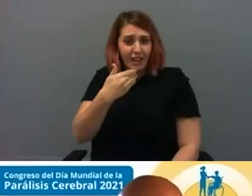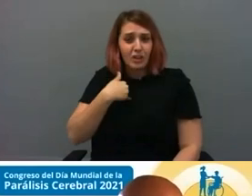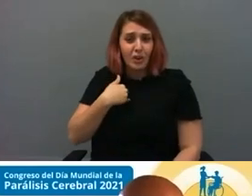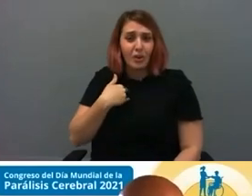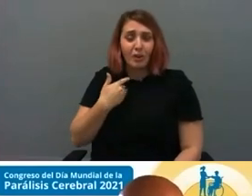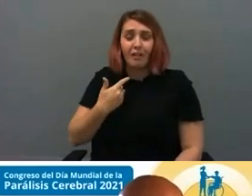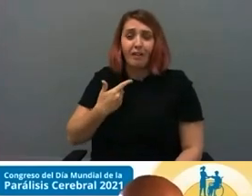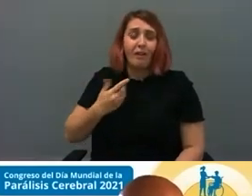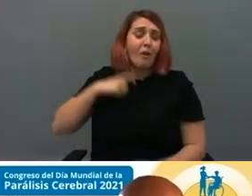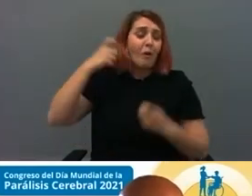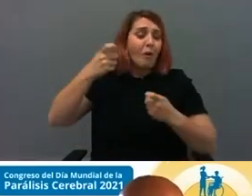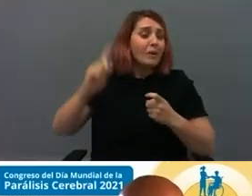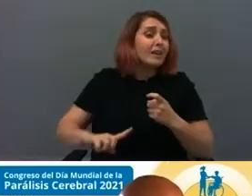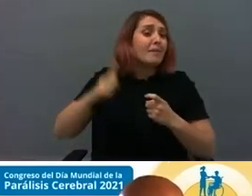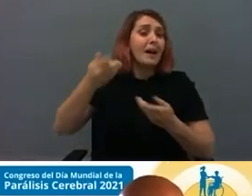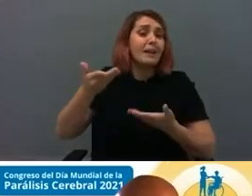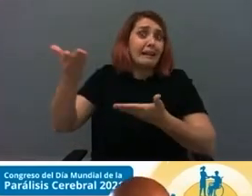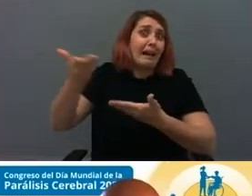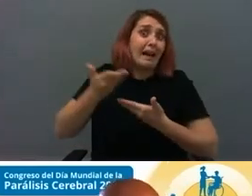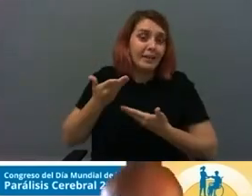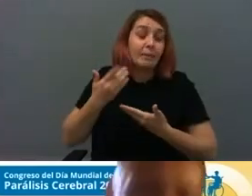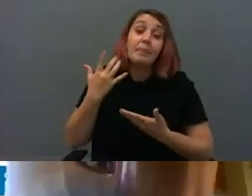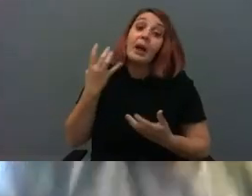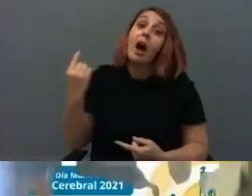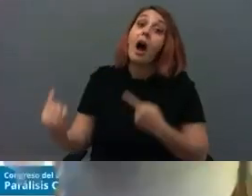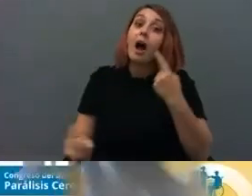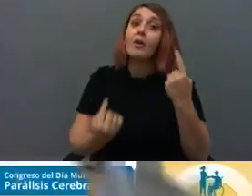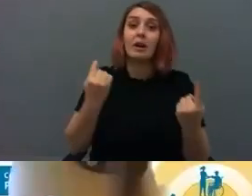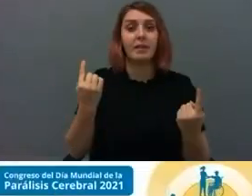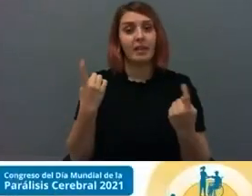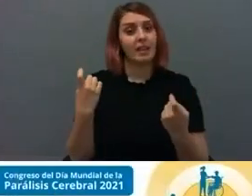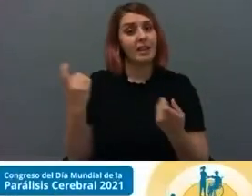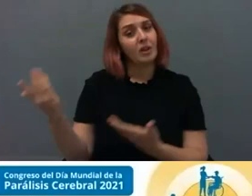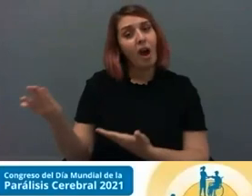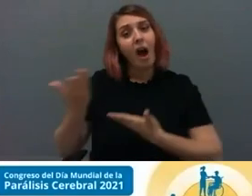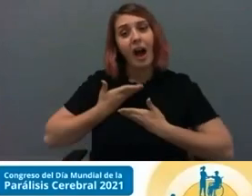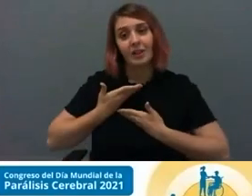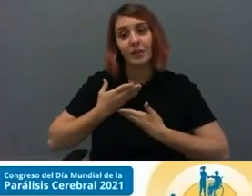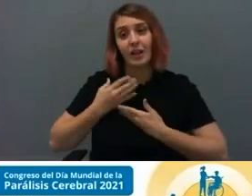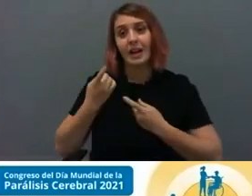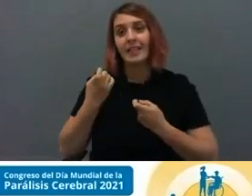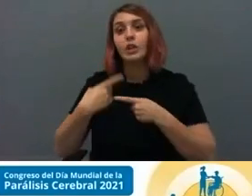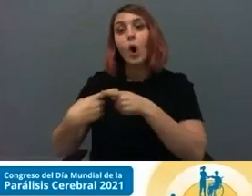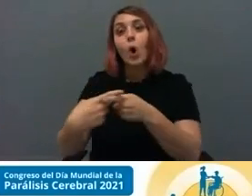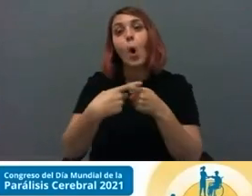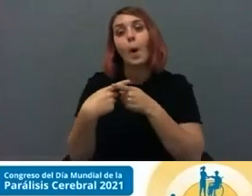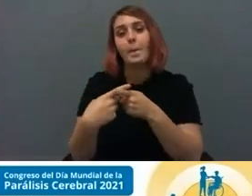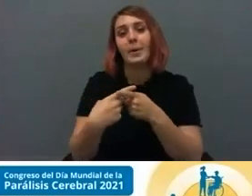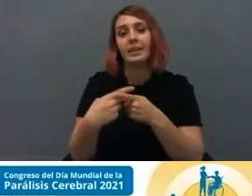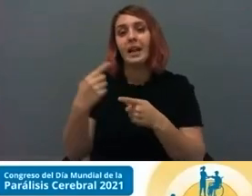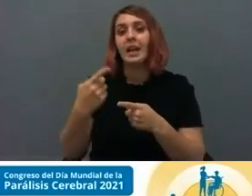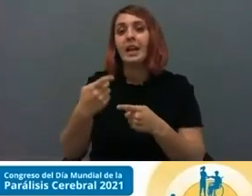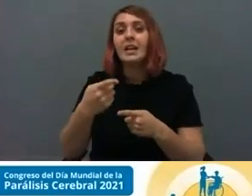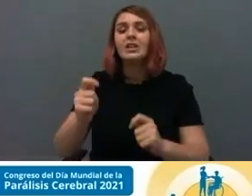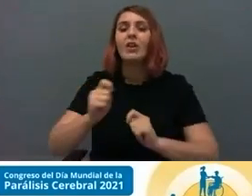pedir ayuda, pero algunas veces necesito pedir ayuda, necesito compartir, y eso me devuelve